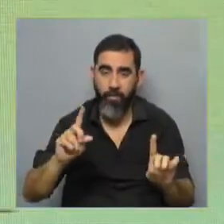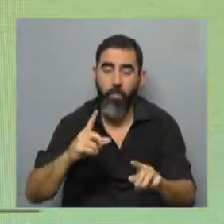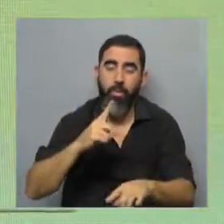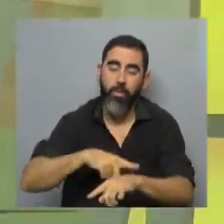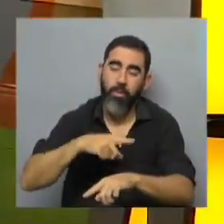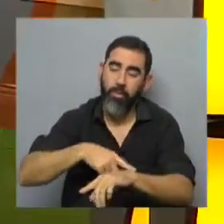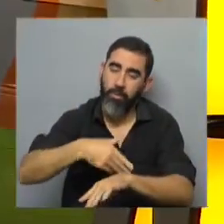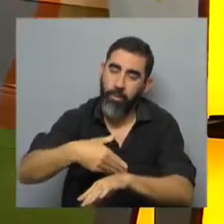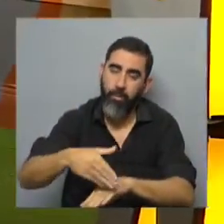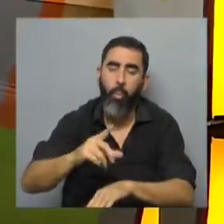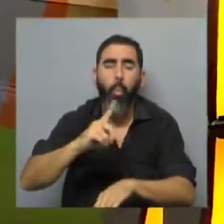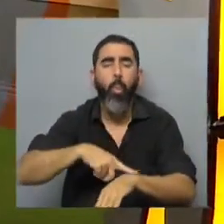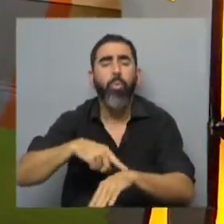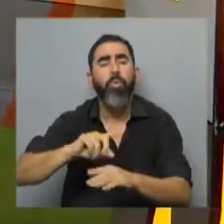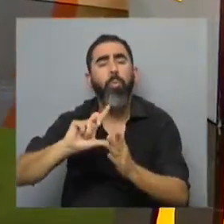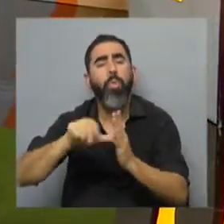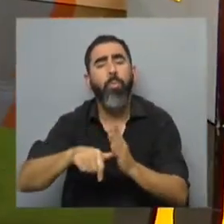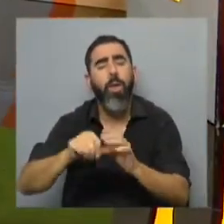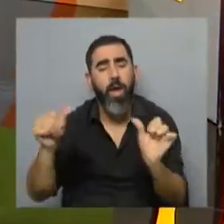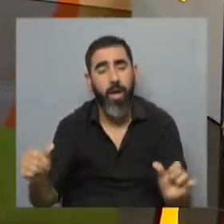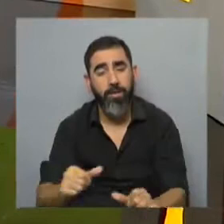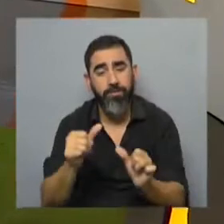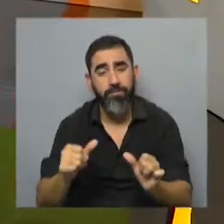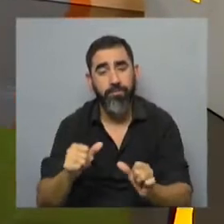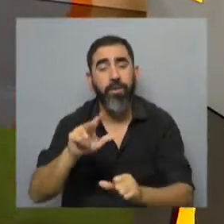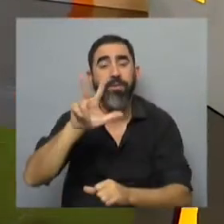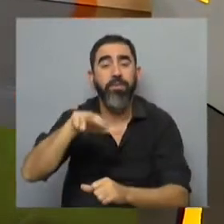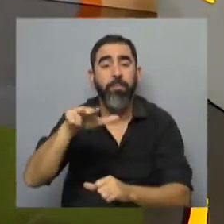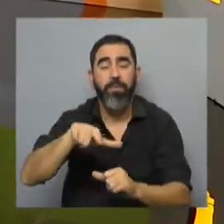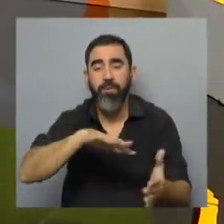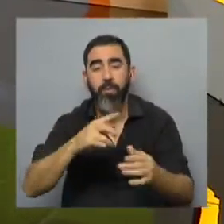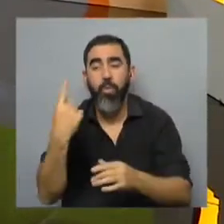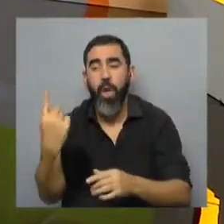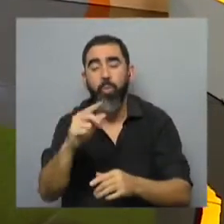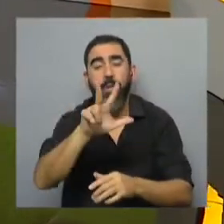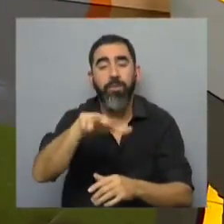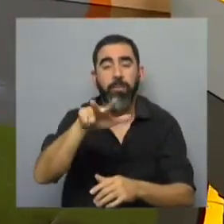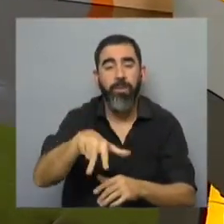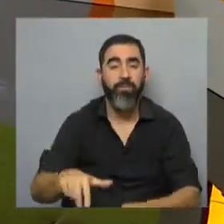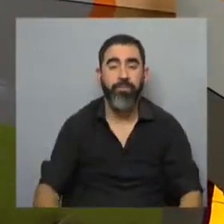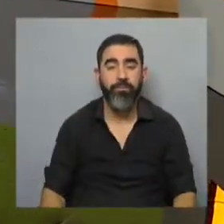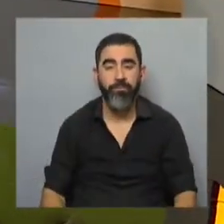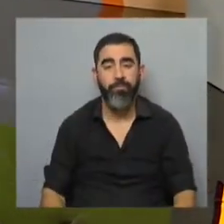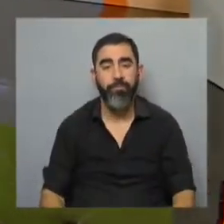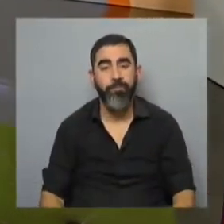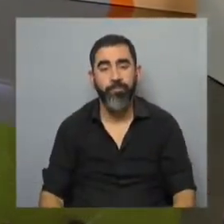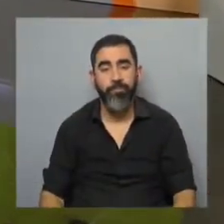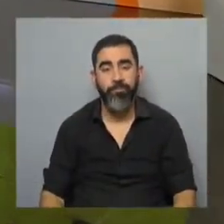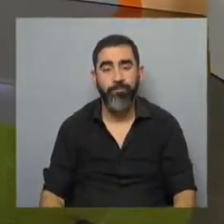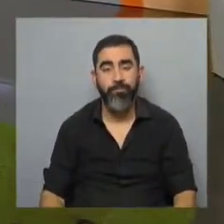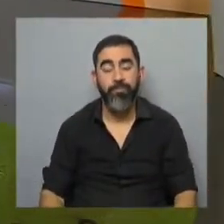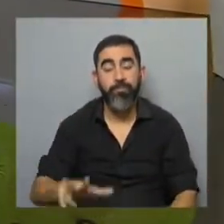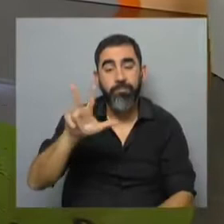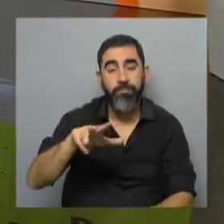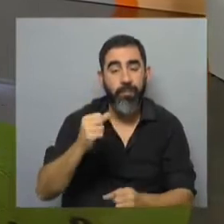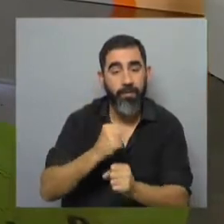tiempo. ¿Cuánto tiempo te lleva una escultura? Más o menos 3 meses cada escultura. Claro. Más o menos. 3 meses de mano